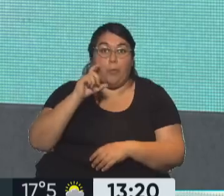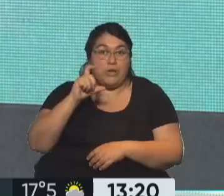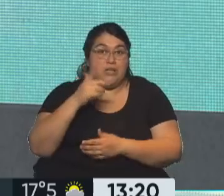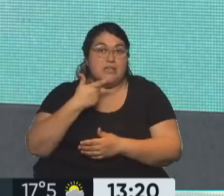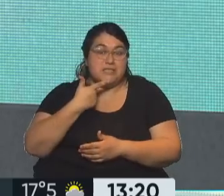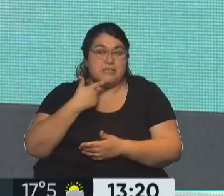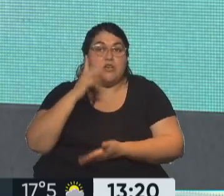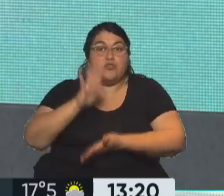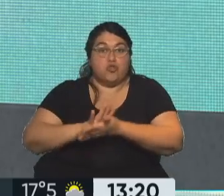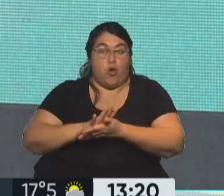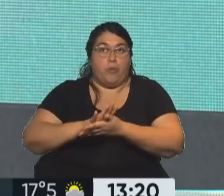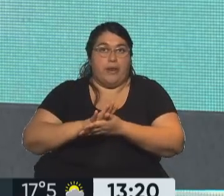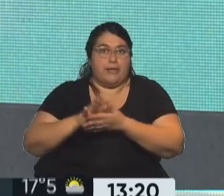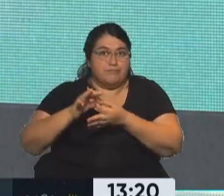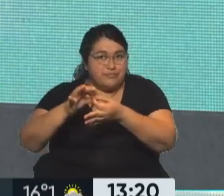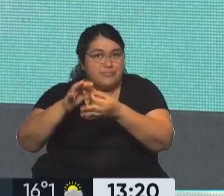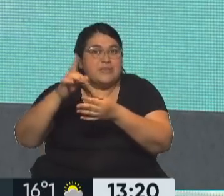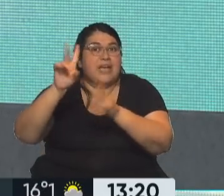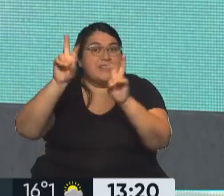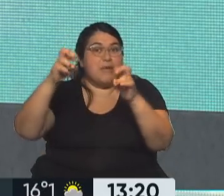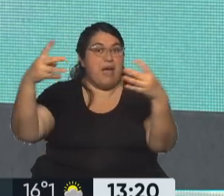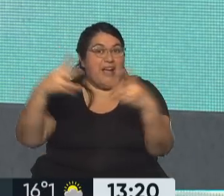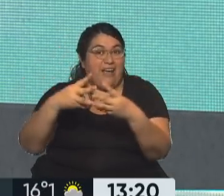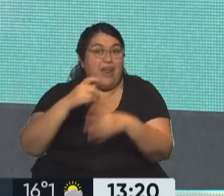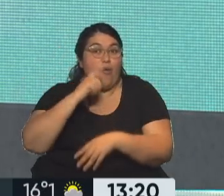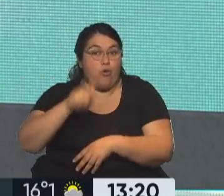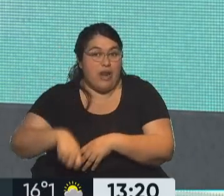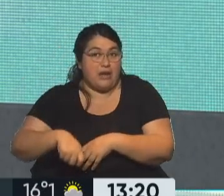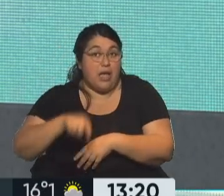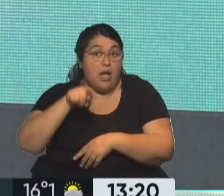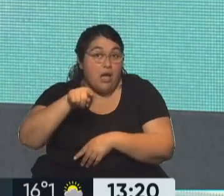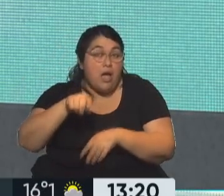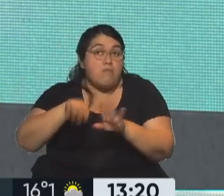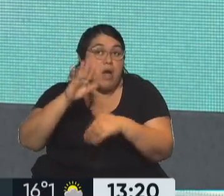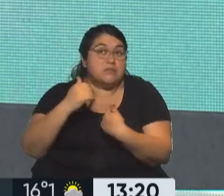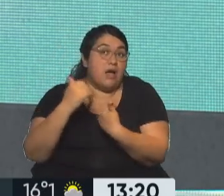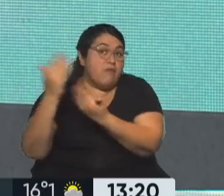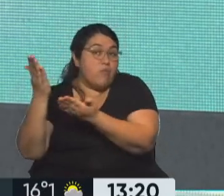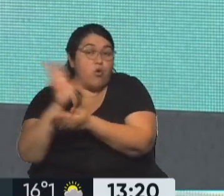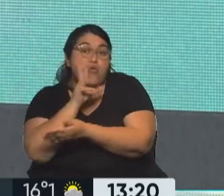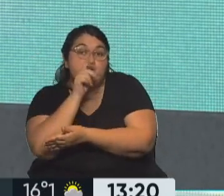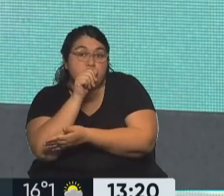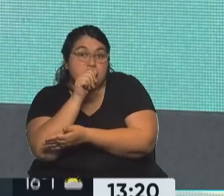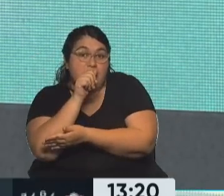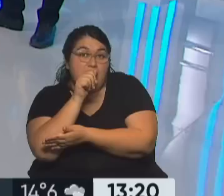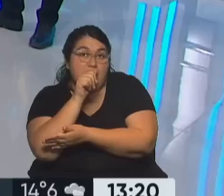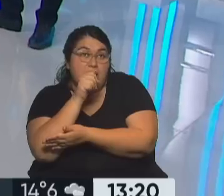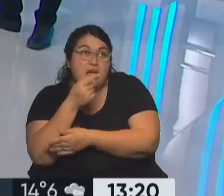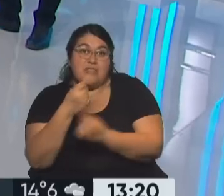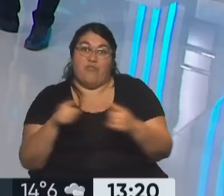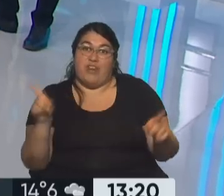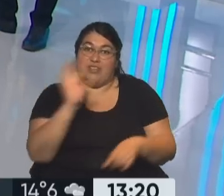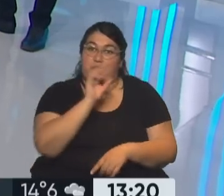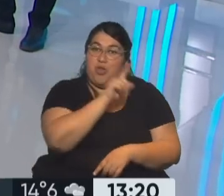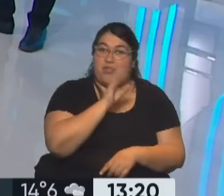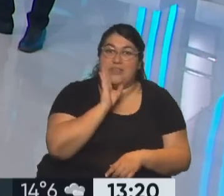Ucrania, han estado más cerca, si querés, de la posición rusa, o al menos se han distanciado de la posición diplomática de Estados Unidos, con lo cual,